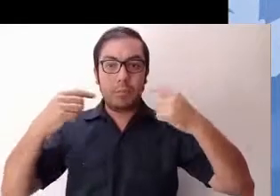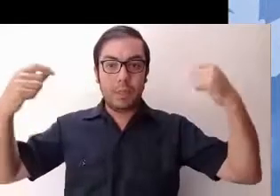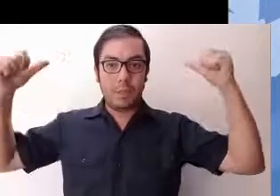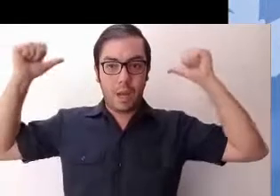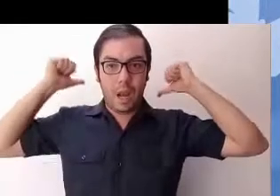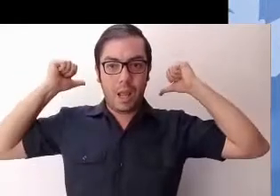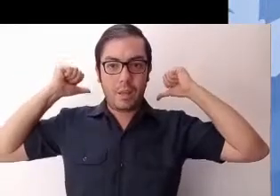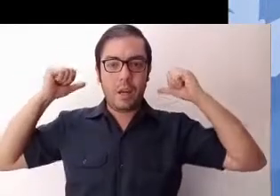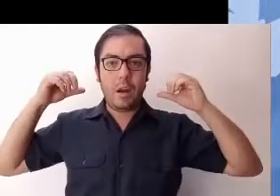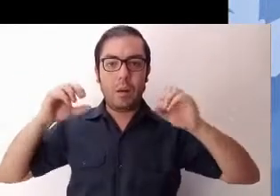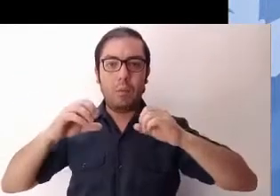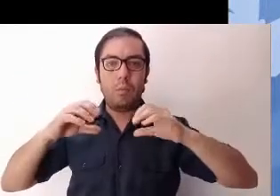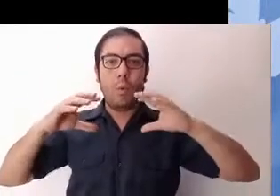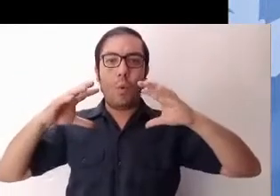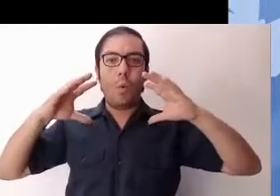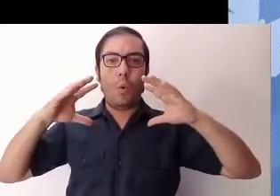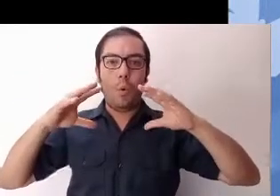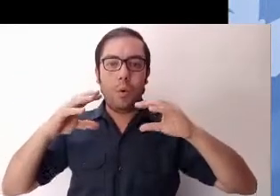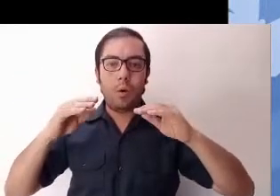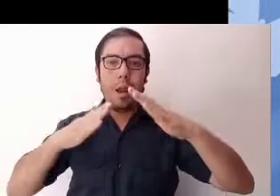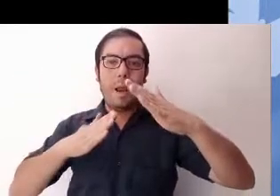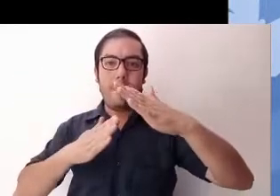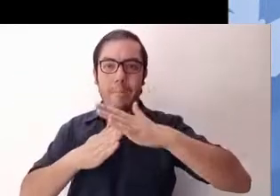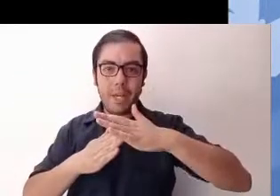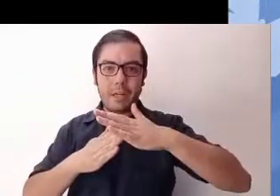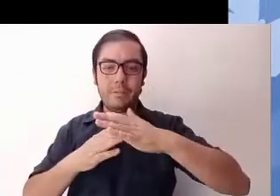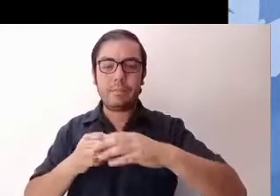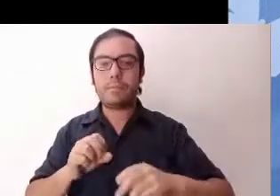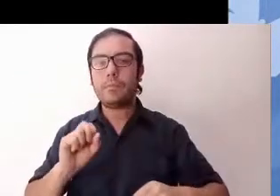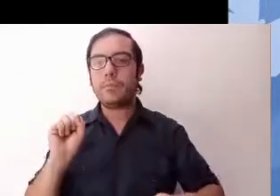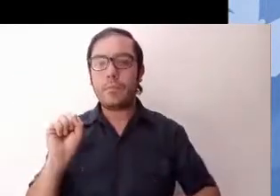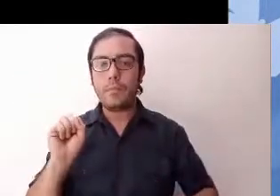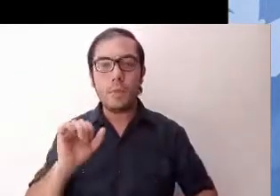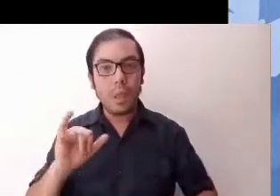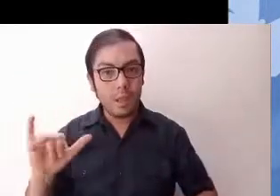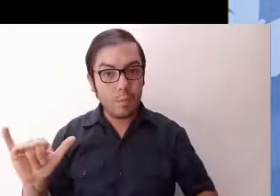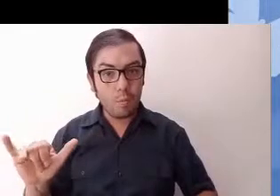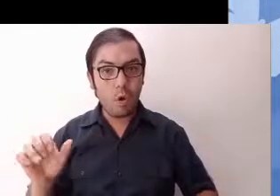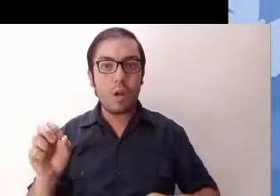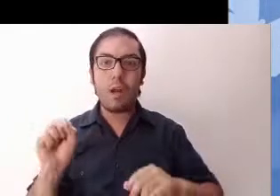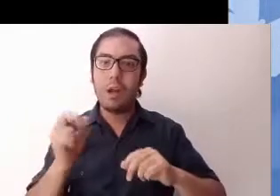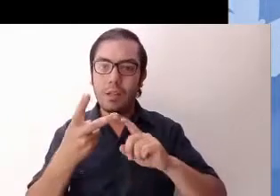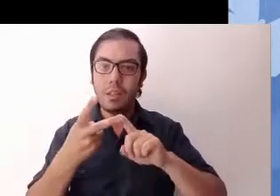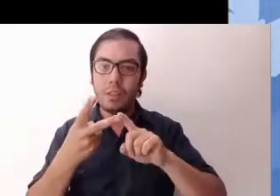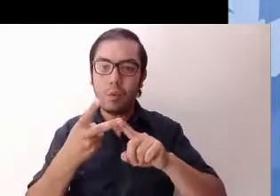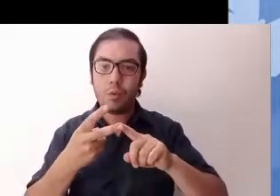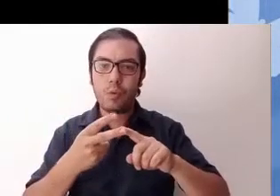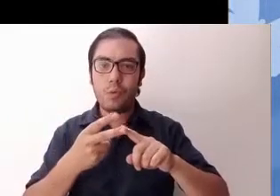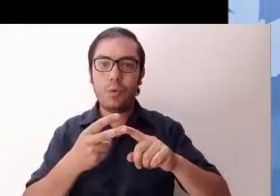del pulmón. Luego tenemos el paro cardíaco, que vendría siendo